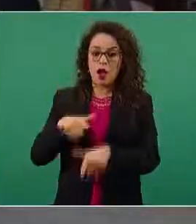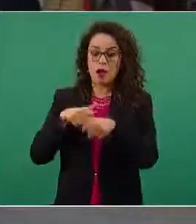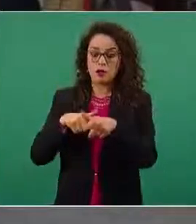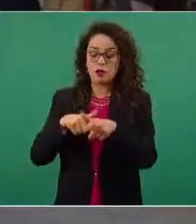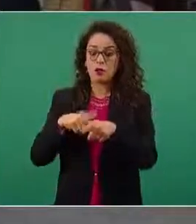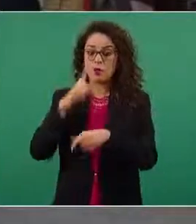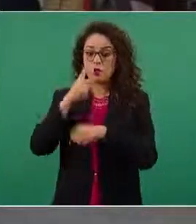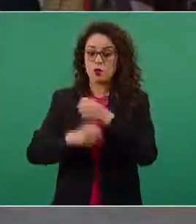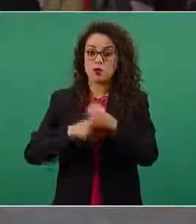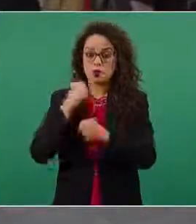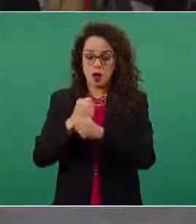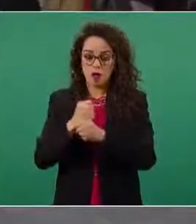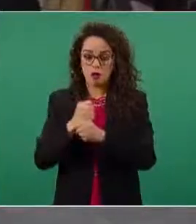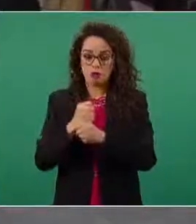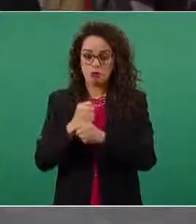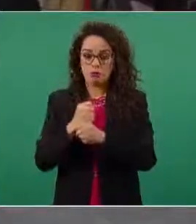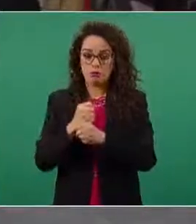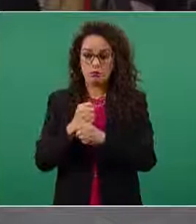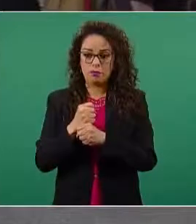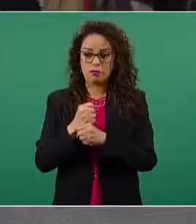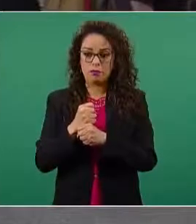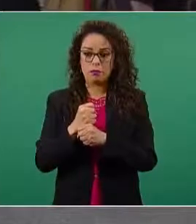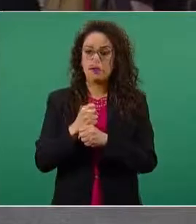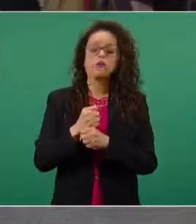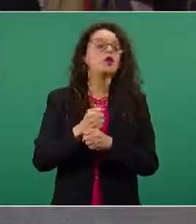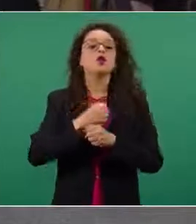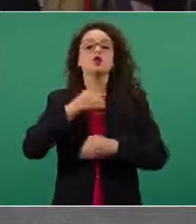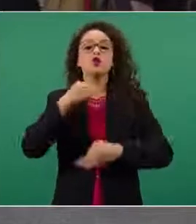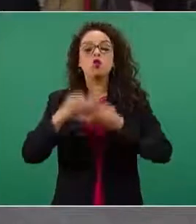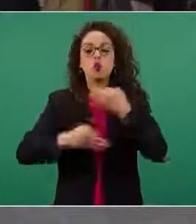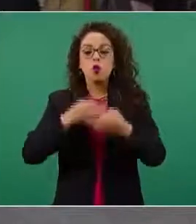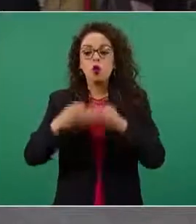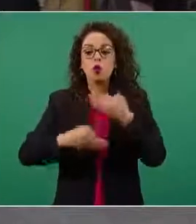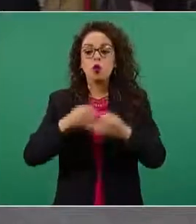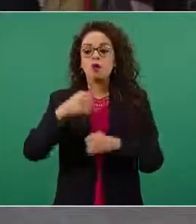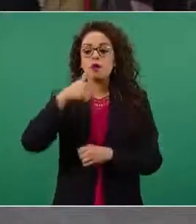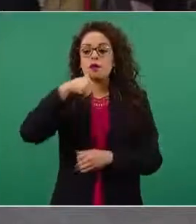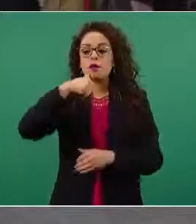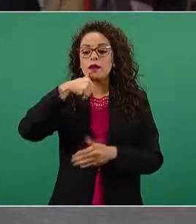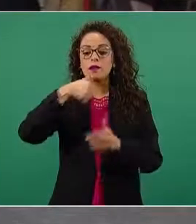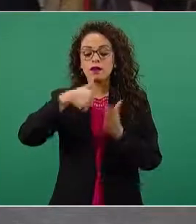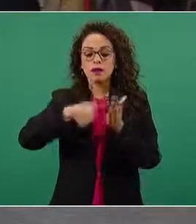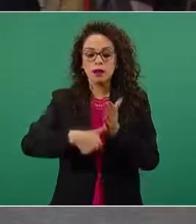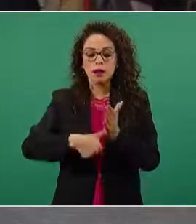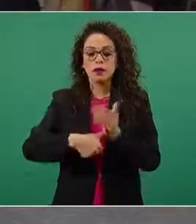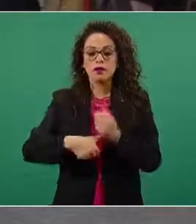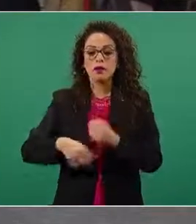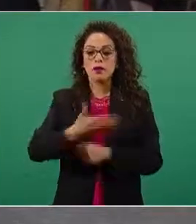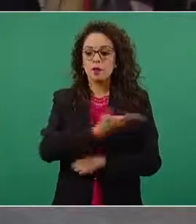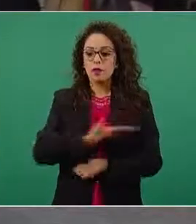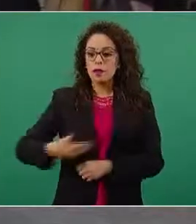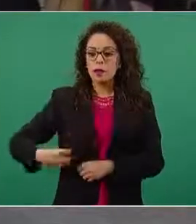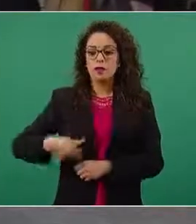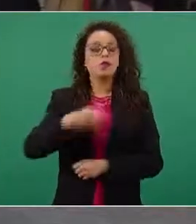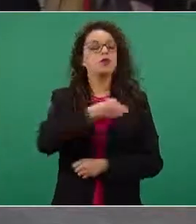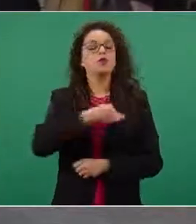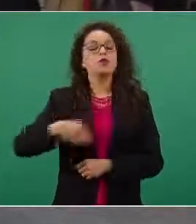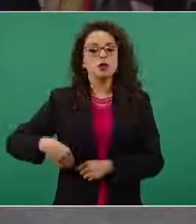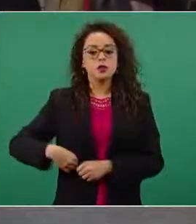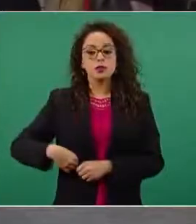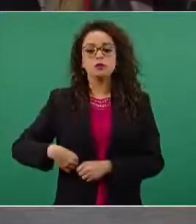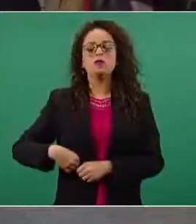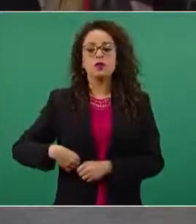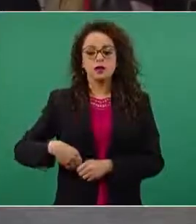duración. Todas las cartas que entrega el presidente municipal de Ayutla tienen que ir firmadas por el